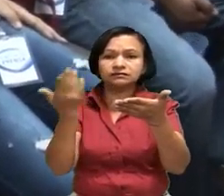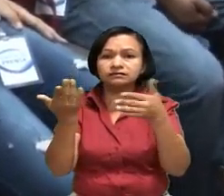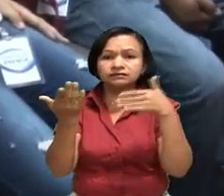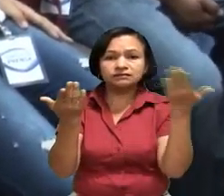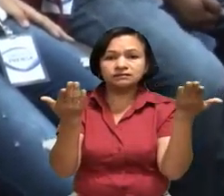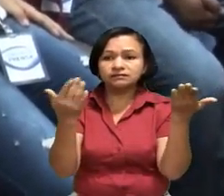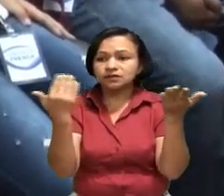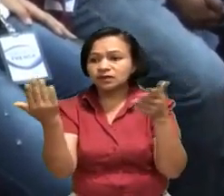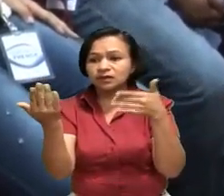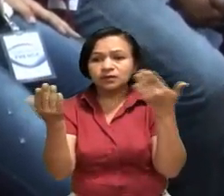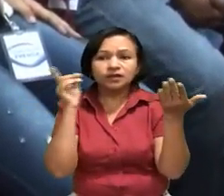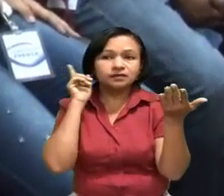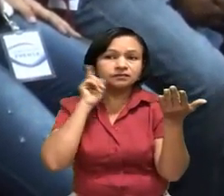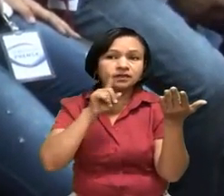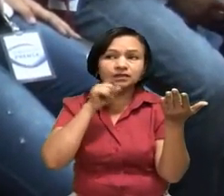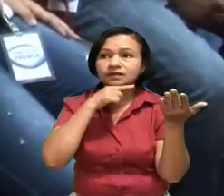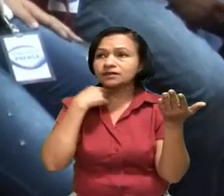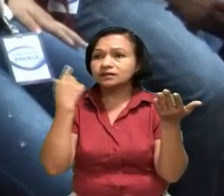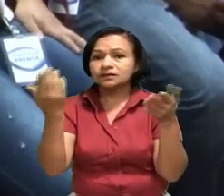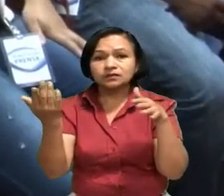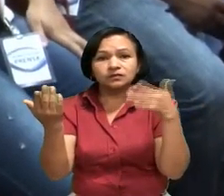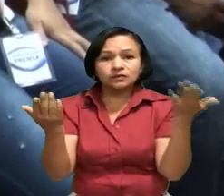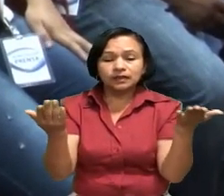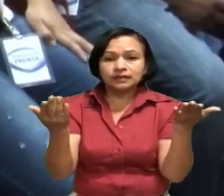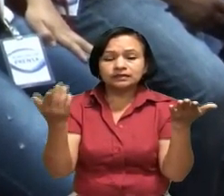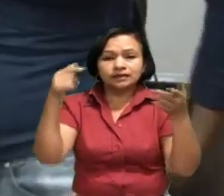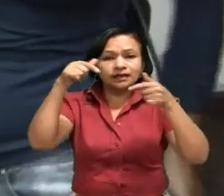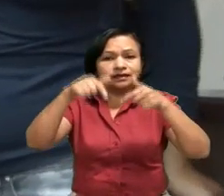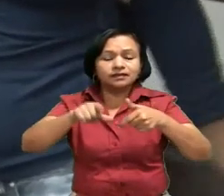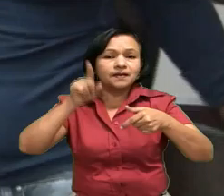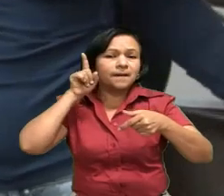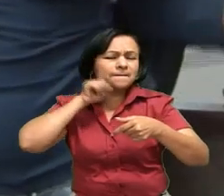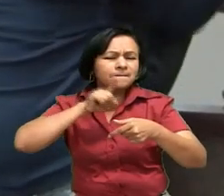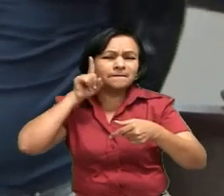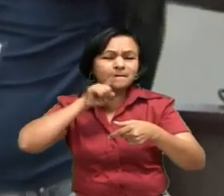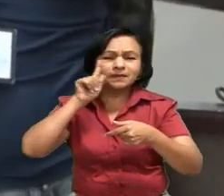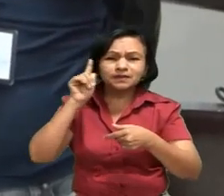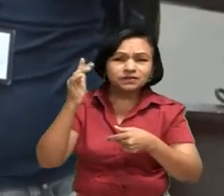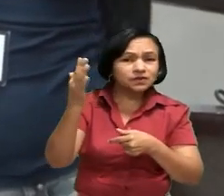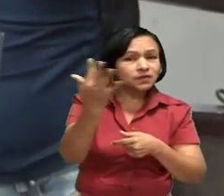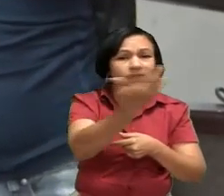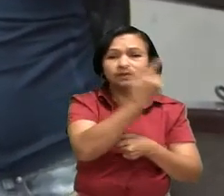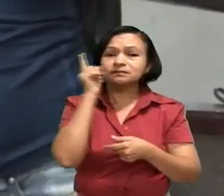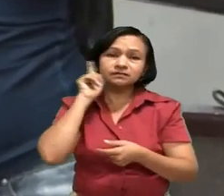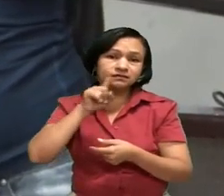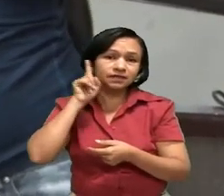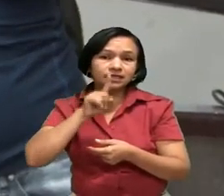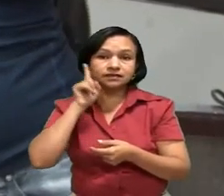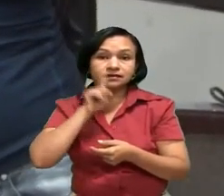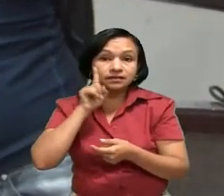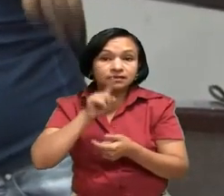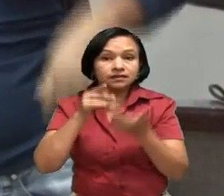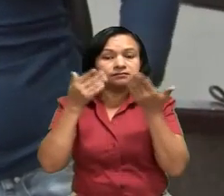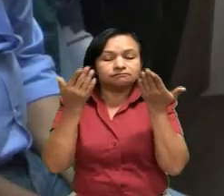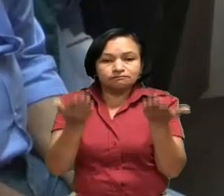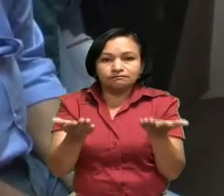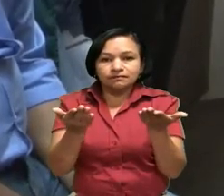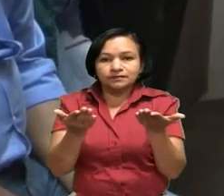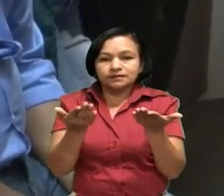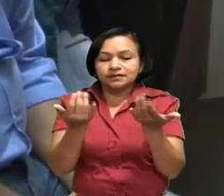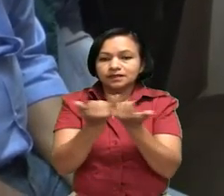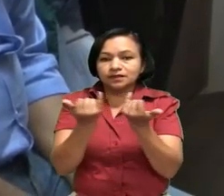donde la especulación es el reino de la mentira entonces todas estas cosas llevan a poner en un profundo